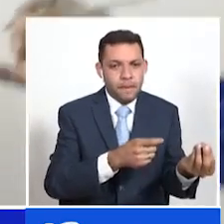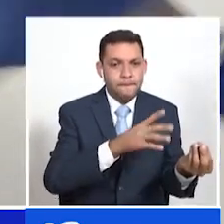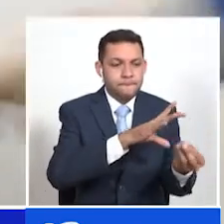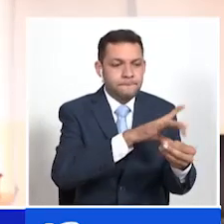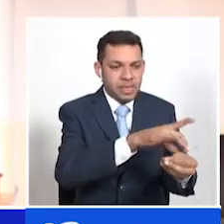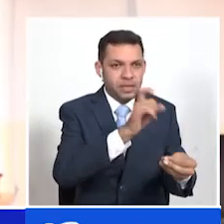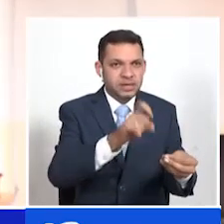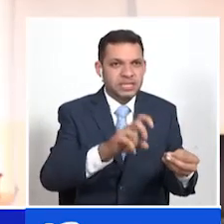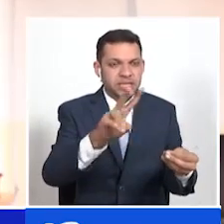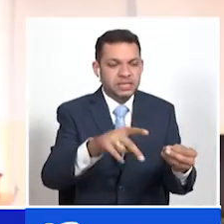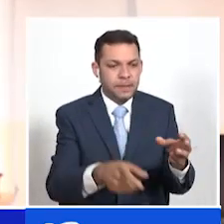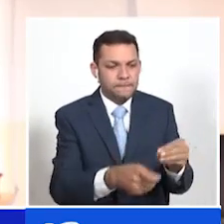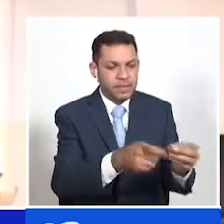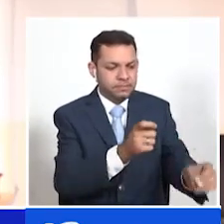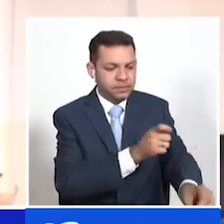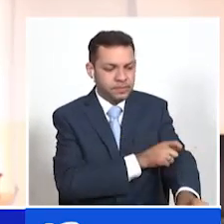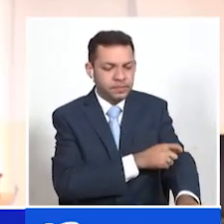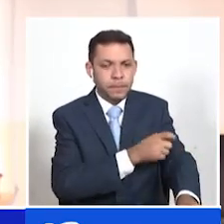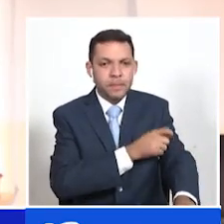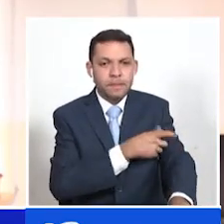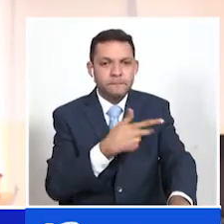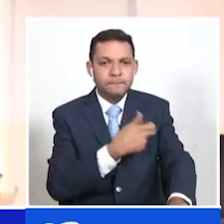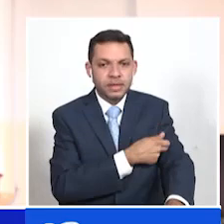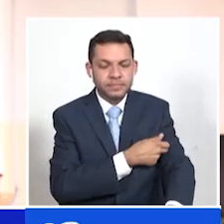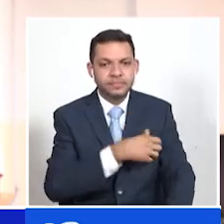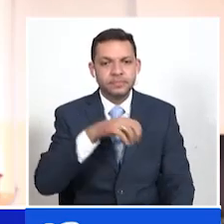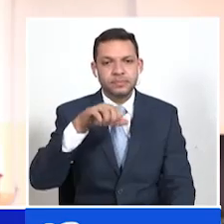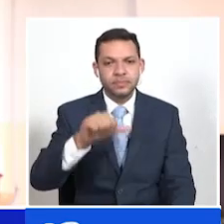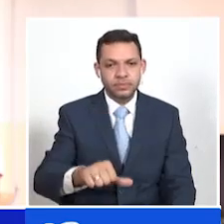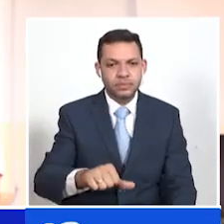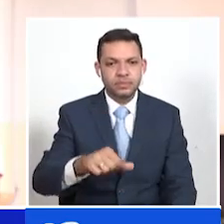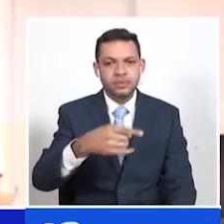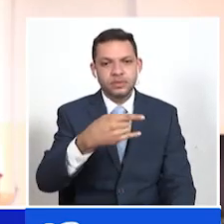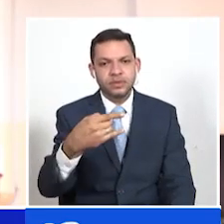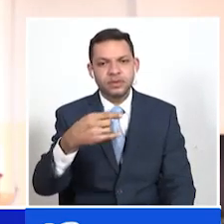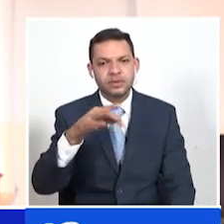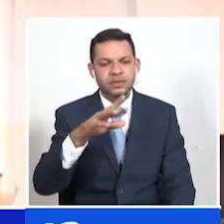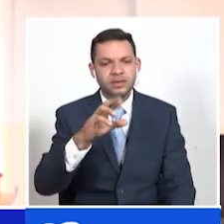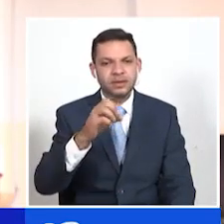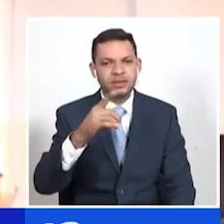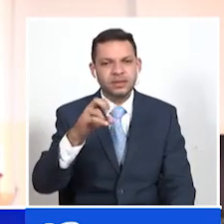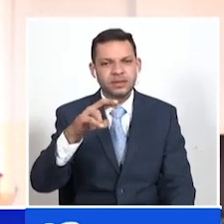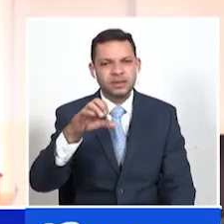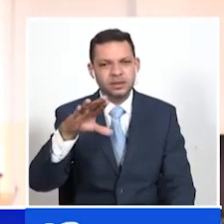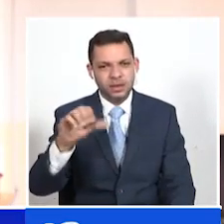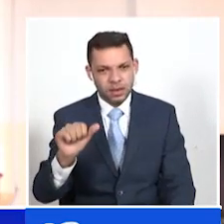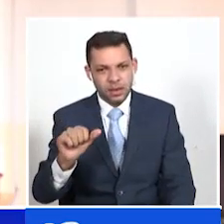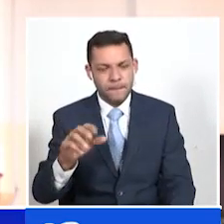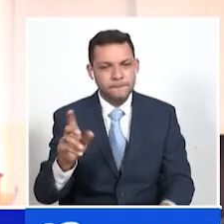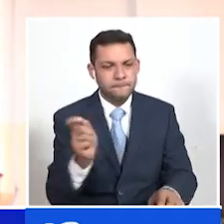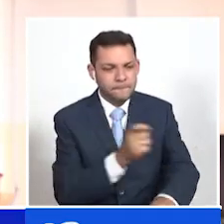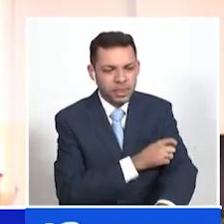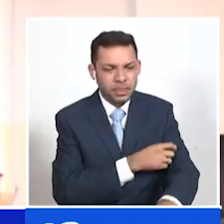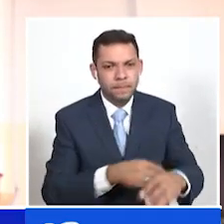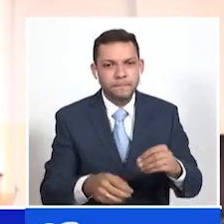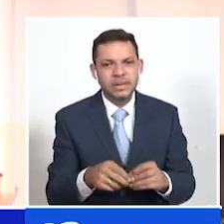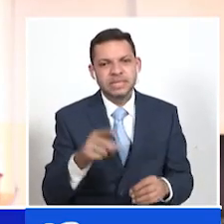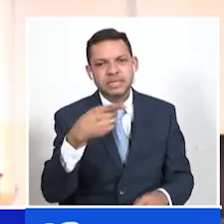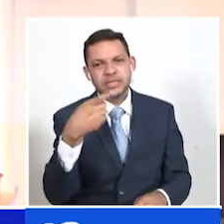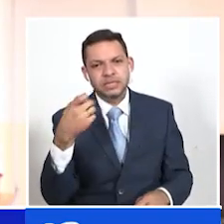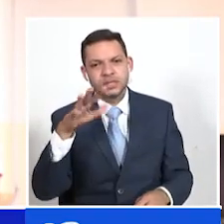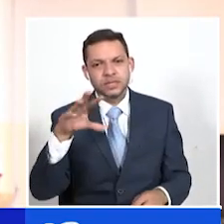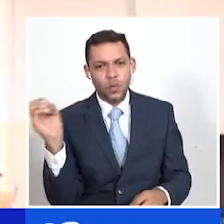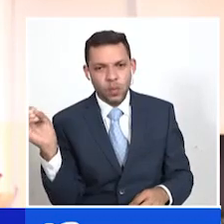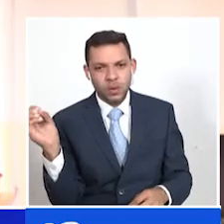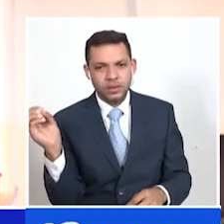contra la pandemia. Vacunas de AstraZeneca para la segunda etapa del personal de la salud y 150 vacunas más